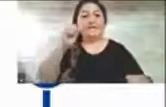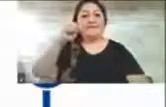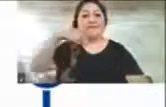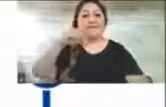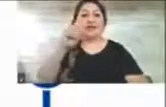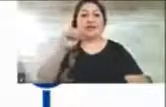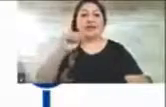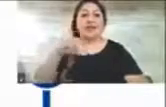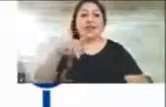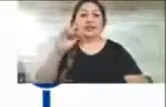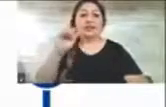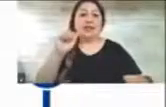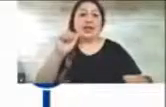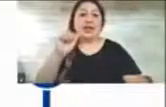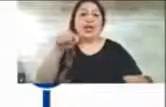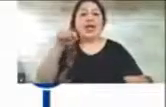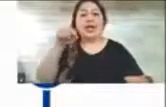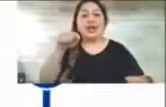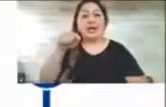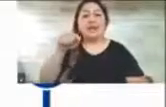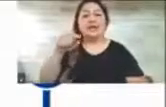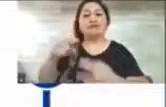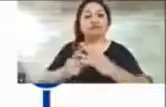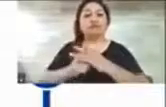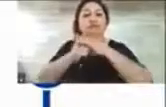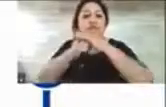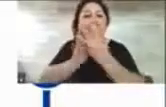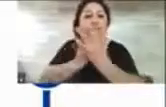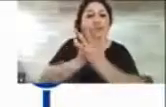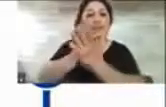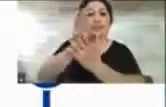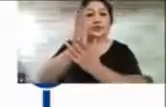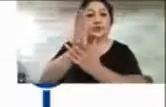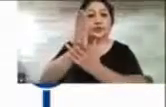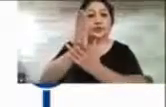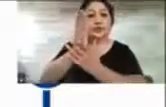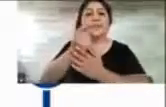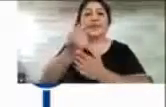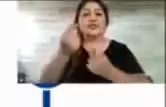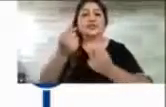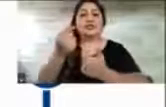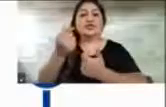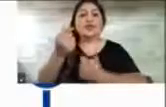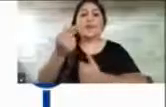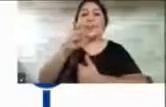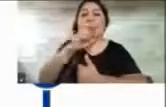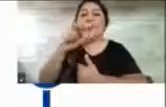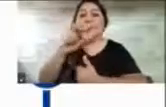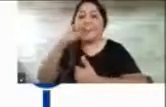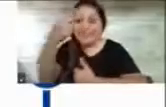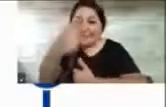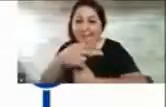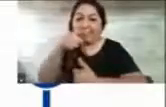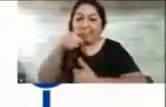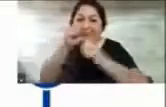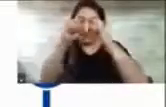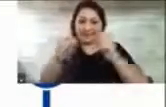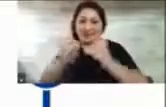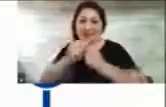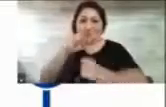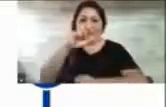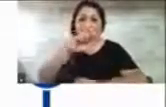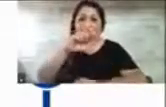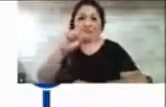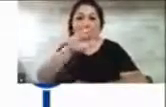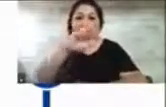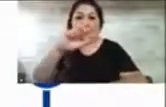Ulla Richardson, pues básicamente son los papás de este software, el cual ha sido desarrollado en el contexto de la Universidad de